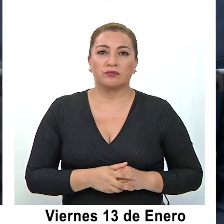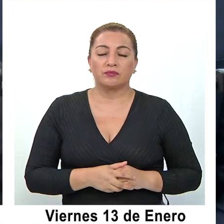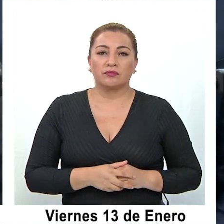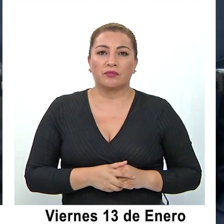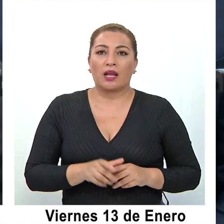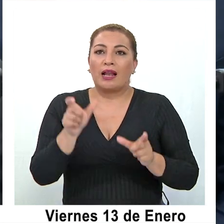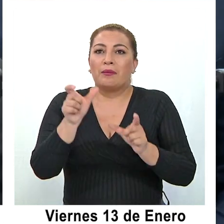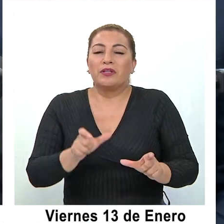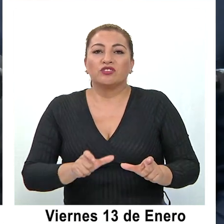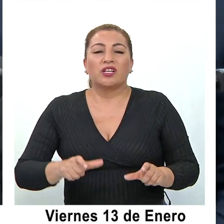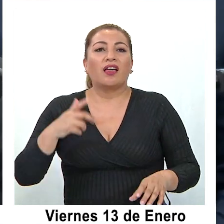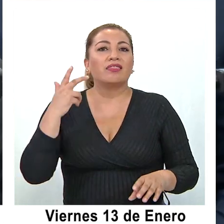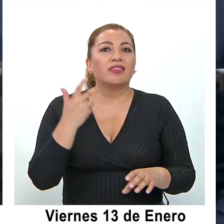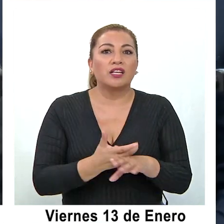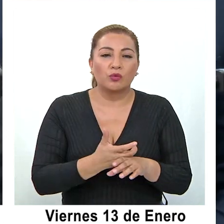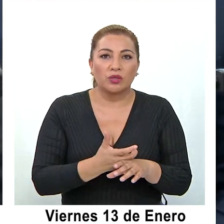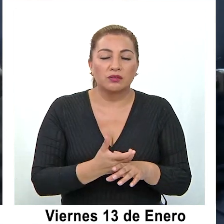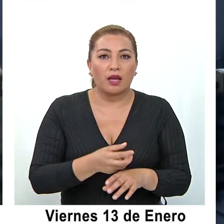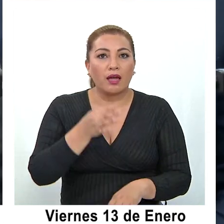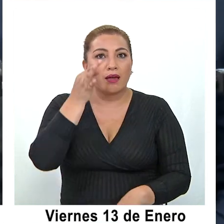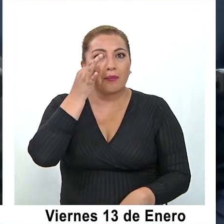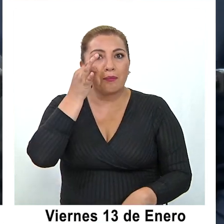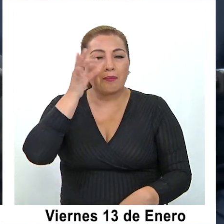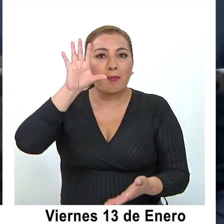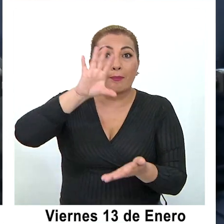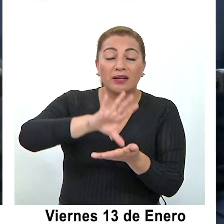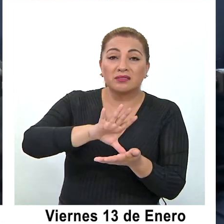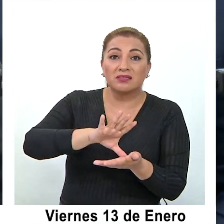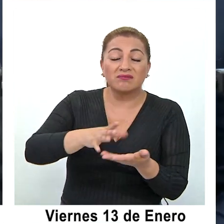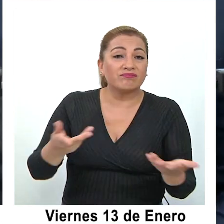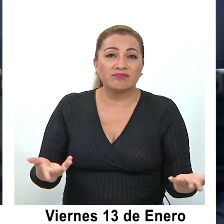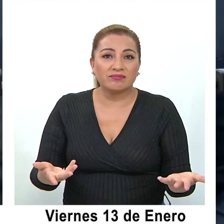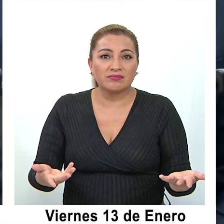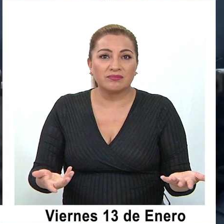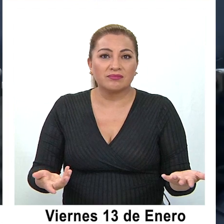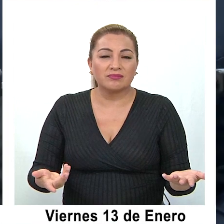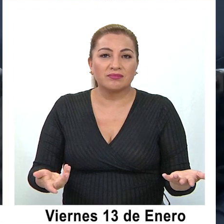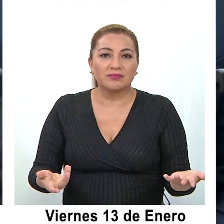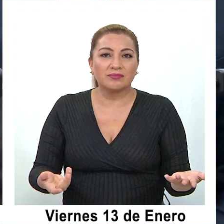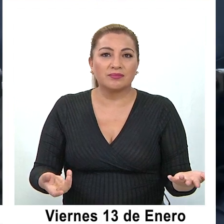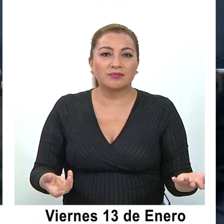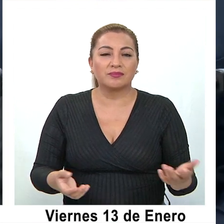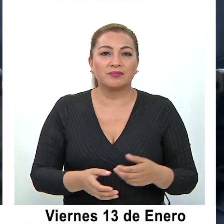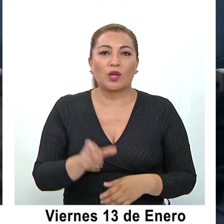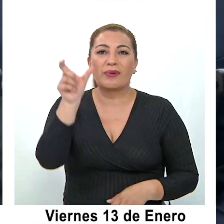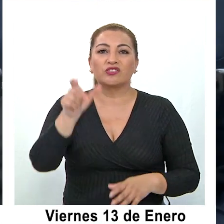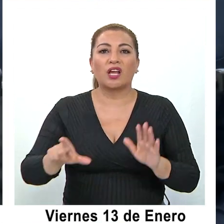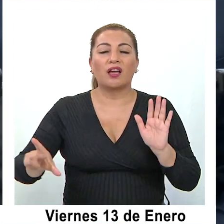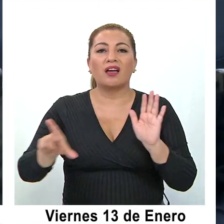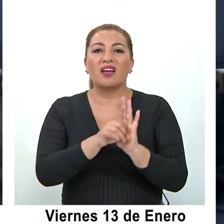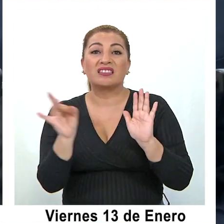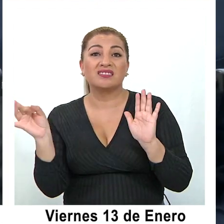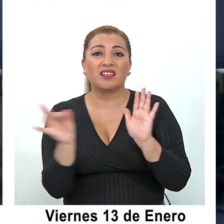de delincuencia que estamos viendo hoy día en el país corresponde a un perfil criminal